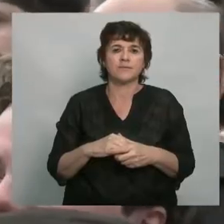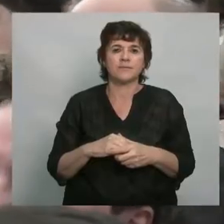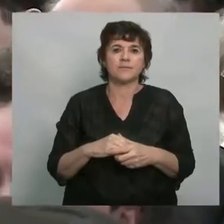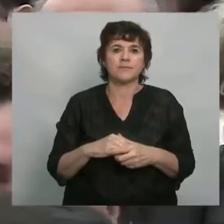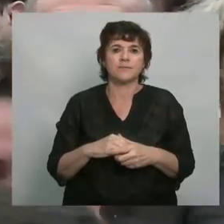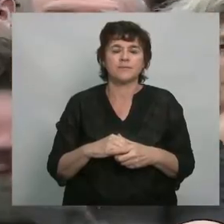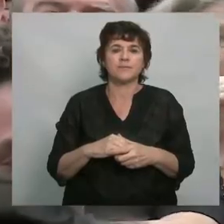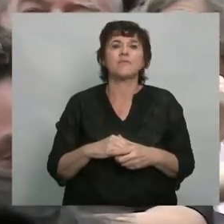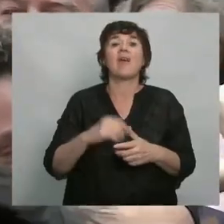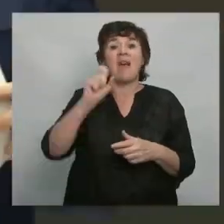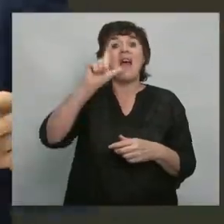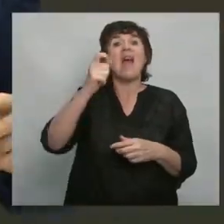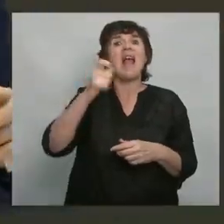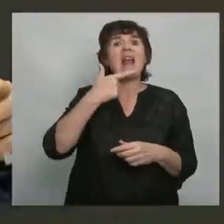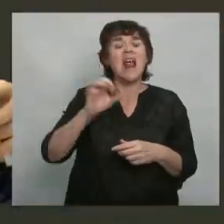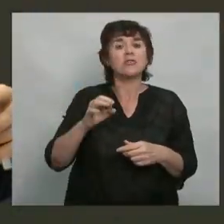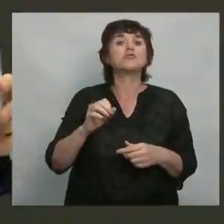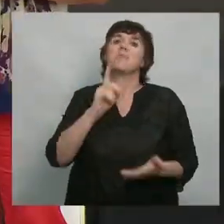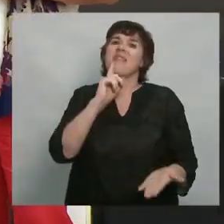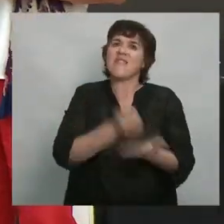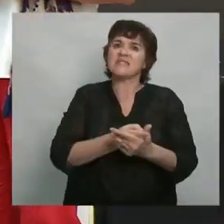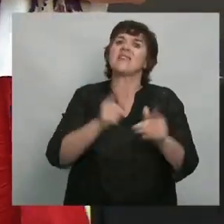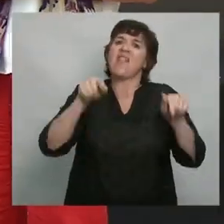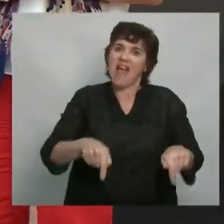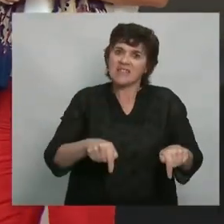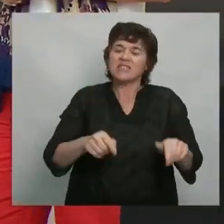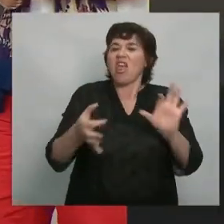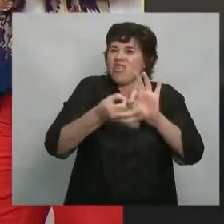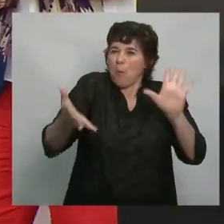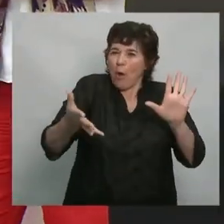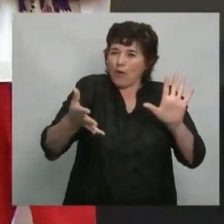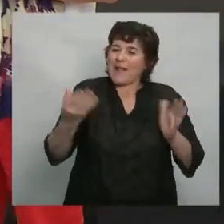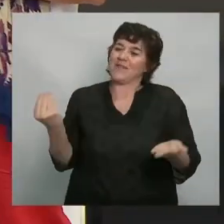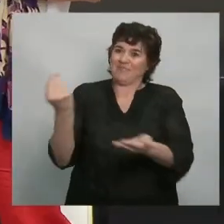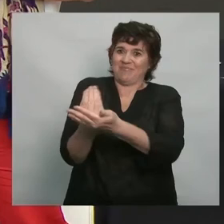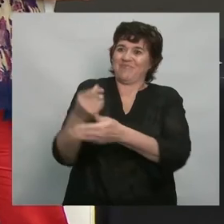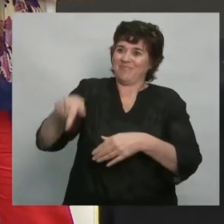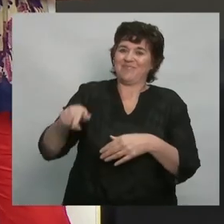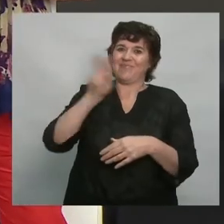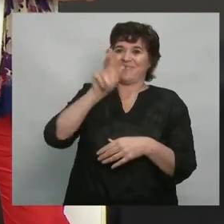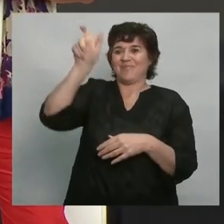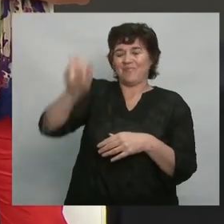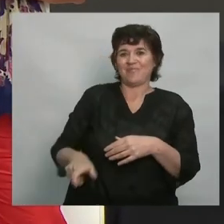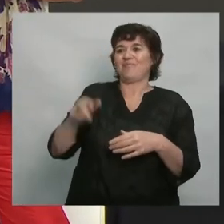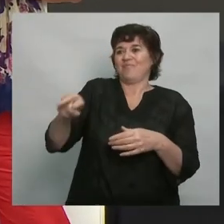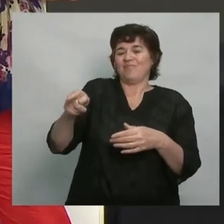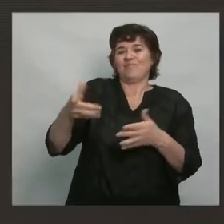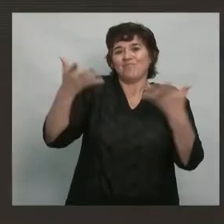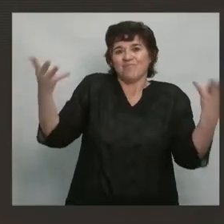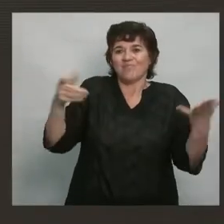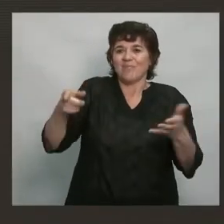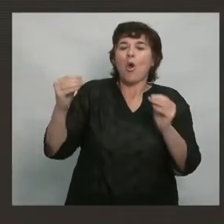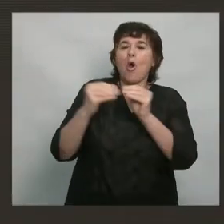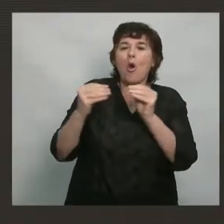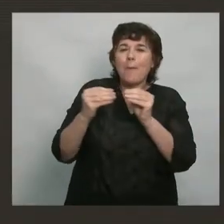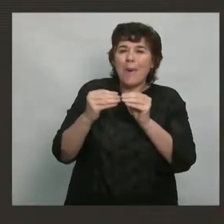Y Claxo así lo decidió democráticamente. Y por eso nadie mejor que esta inmensa compañera de